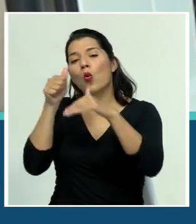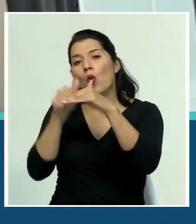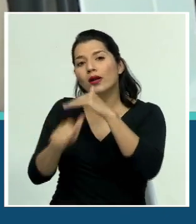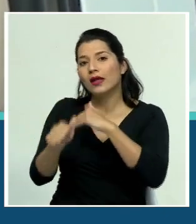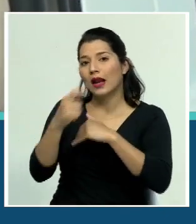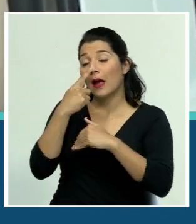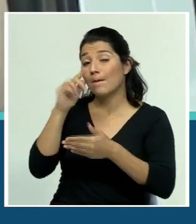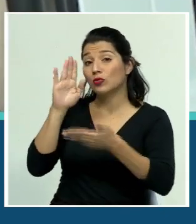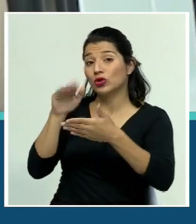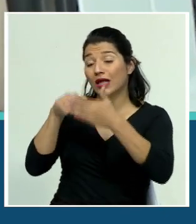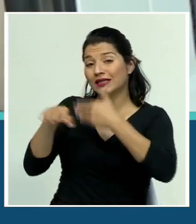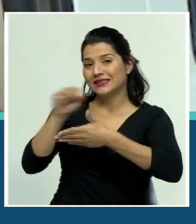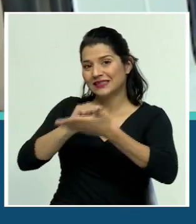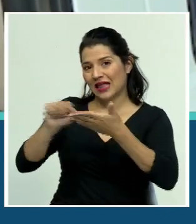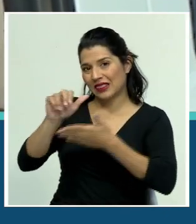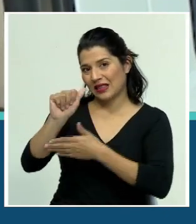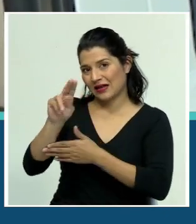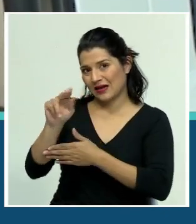pero igual